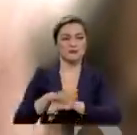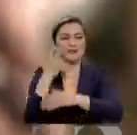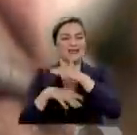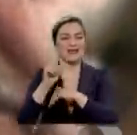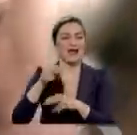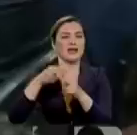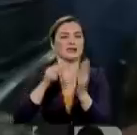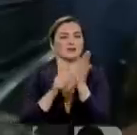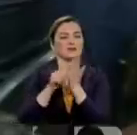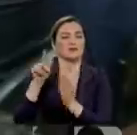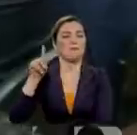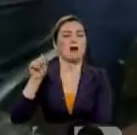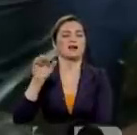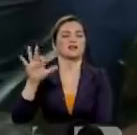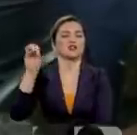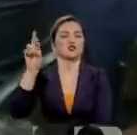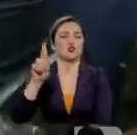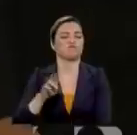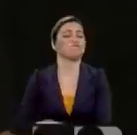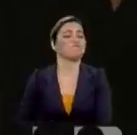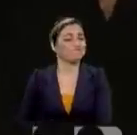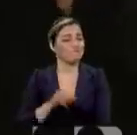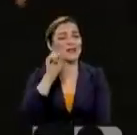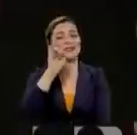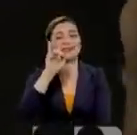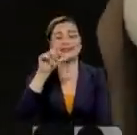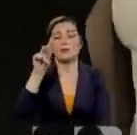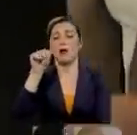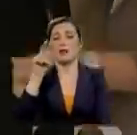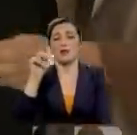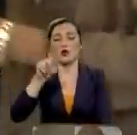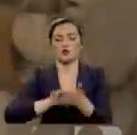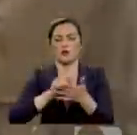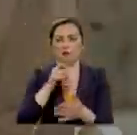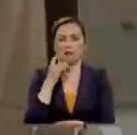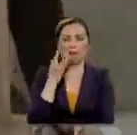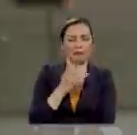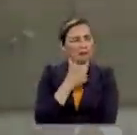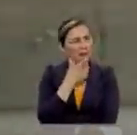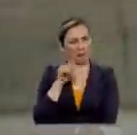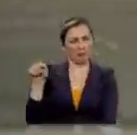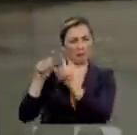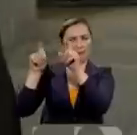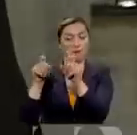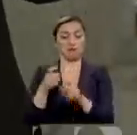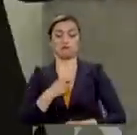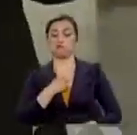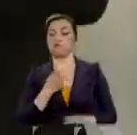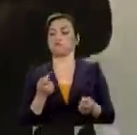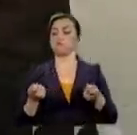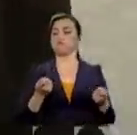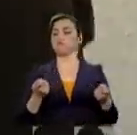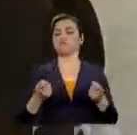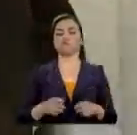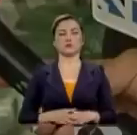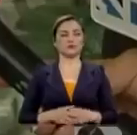hija del exministro Wilson Pastor, Silvana, quien tras la firma del contrato, coincidentemente, pasó a ser apoderada de una de las